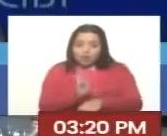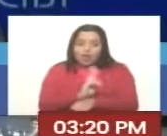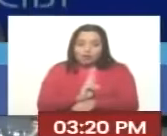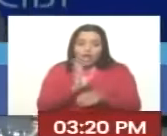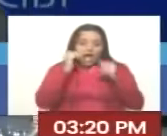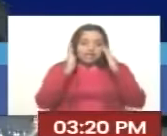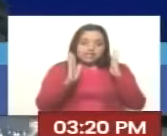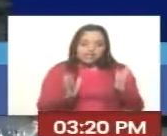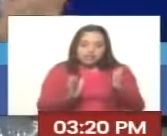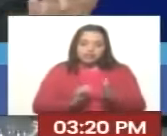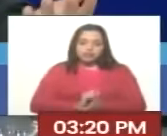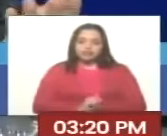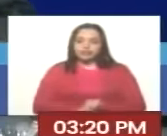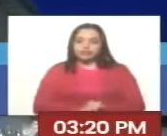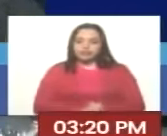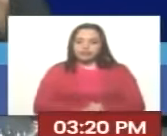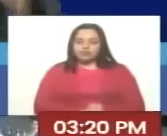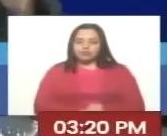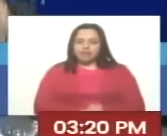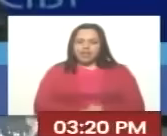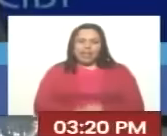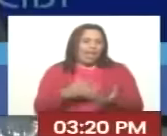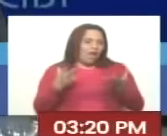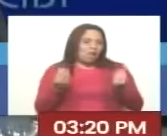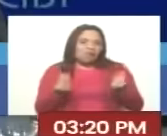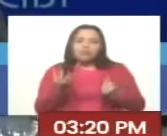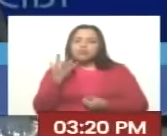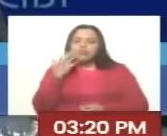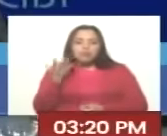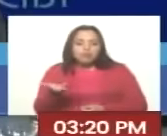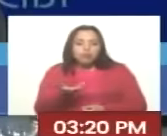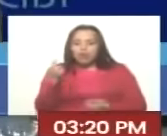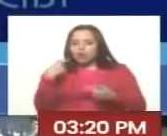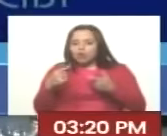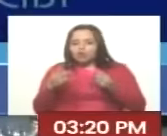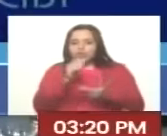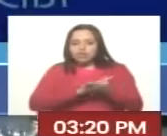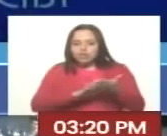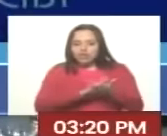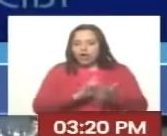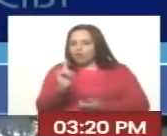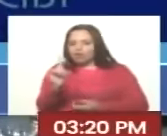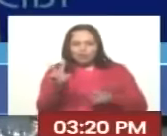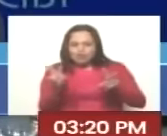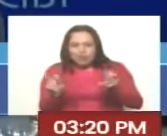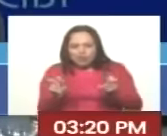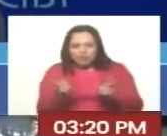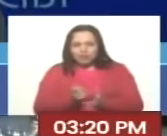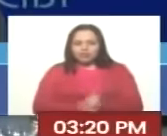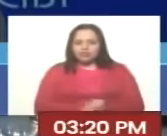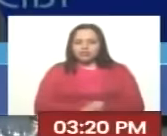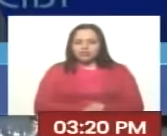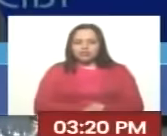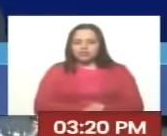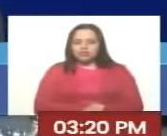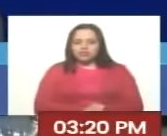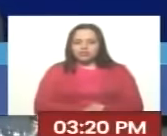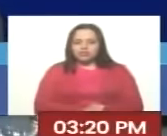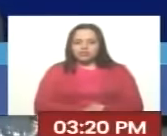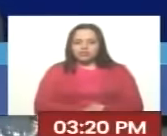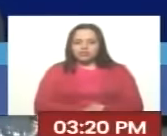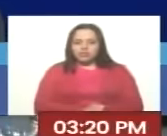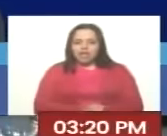atendiendo. Hay miles de ejemplos de cosas que hemos resuelto. Uno reciente de ahorita, fue un